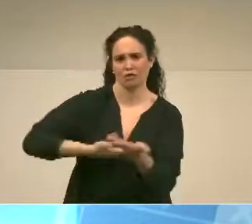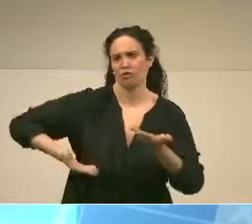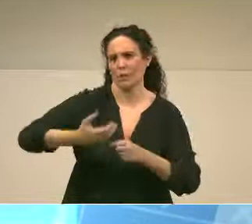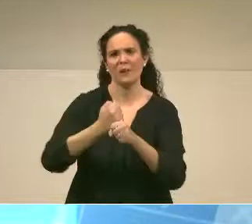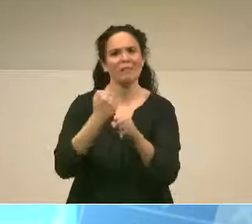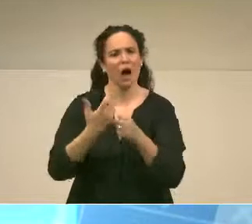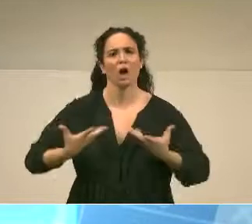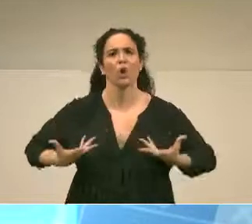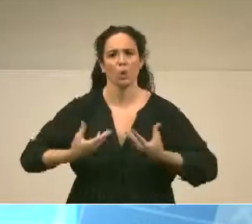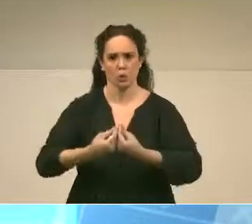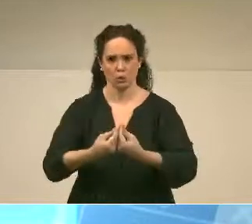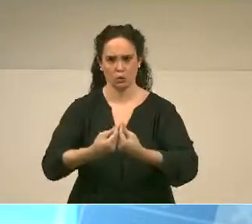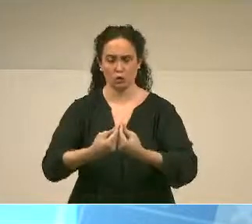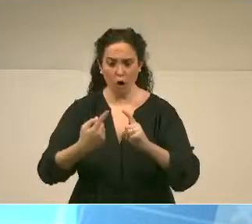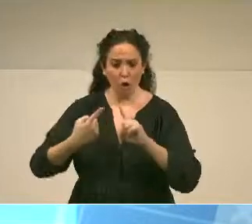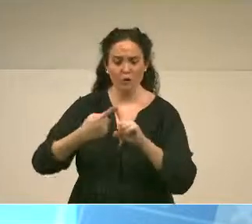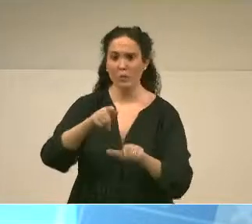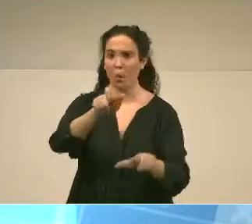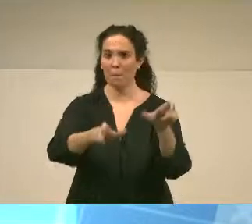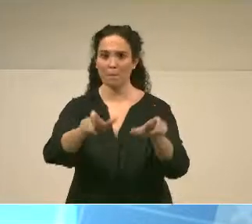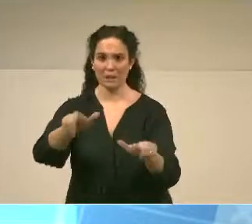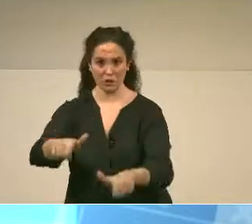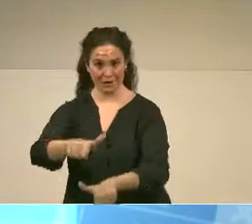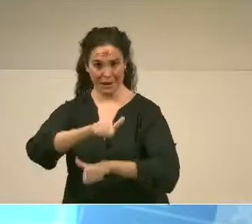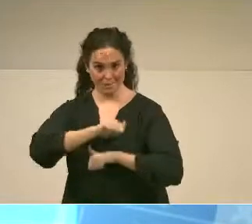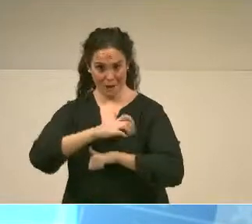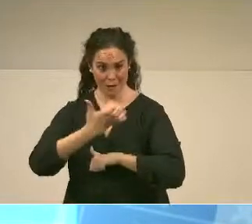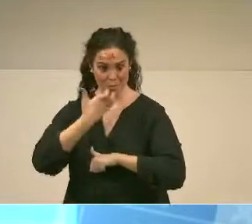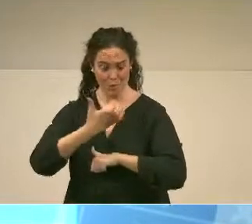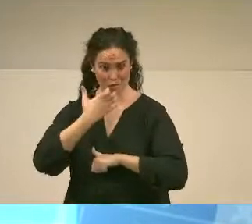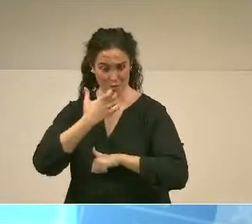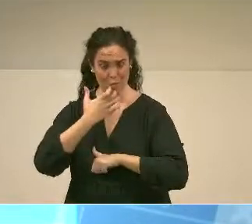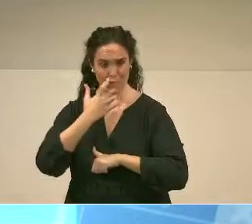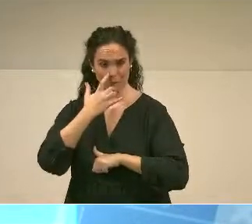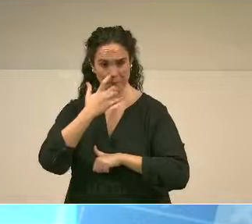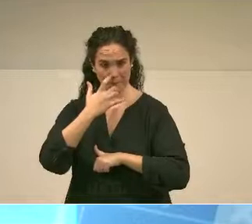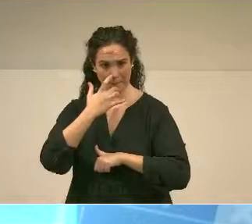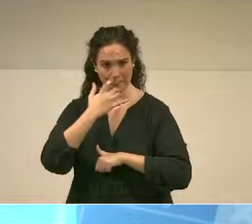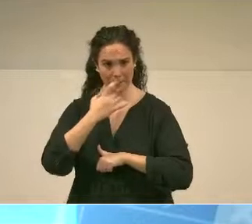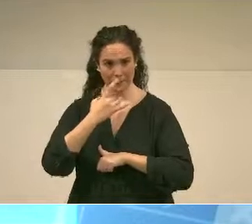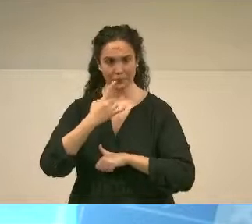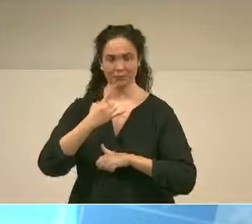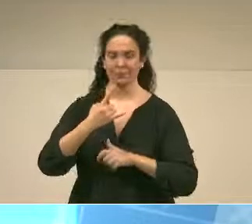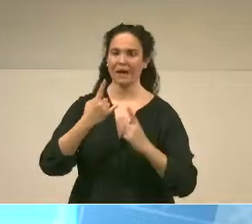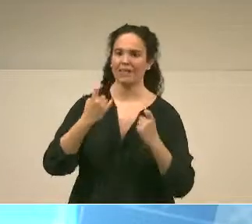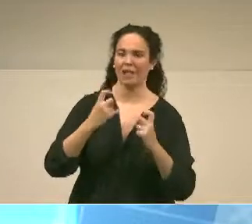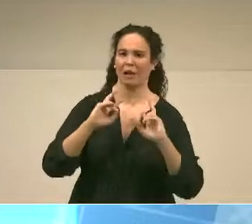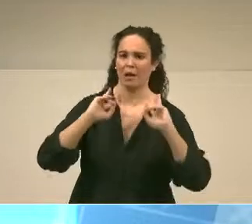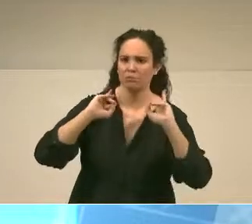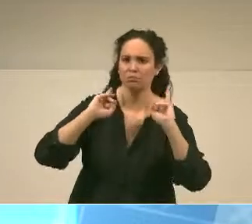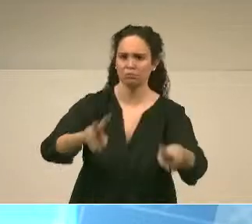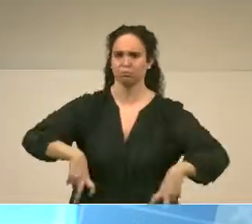zertarako nolabait langabezian gelditzen diran pertsona horiek berkualifikatzeko eta berriro ere